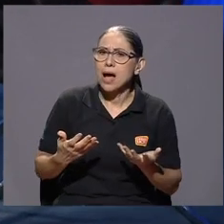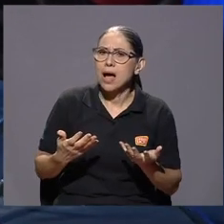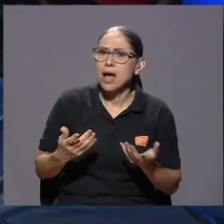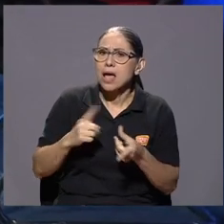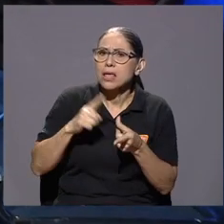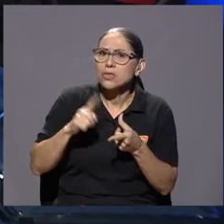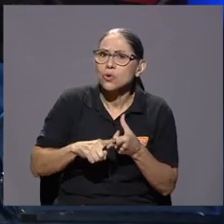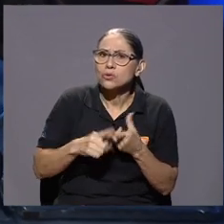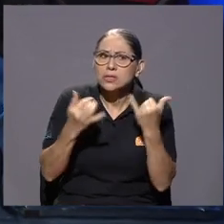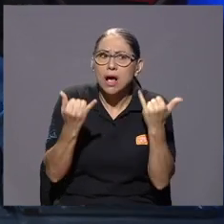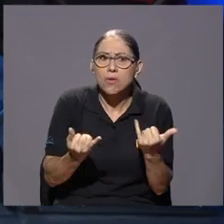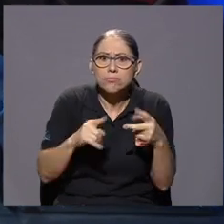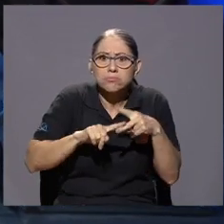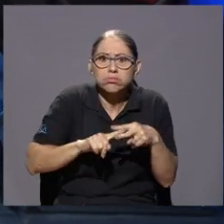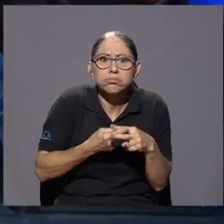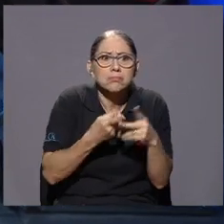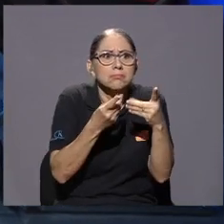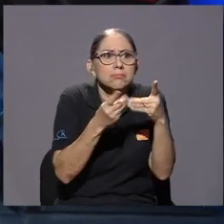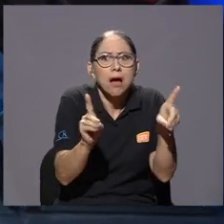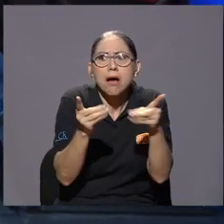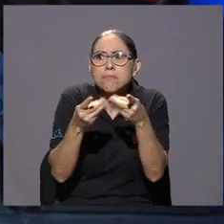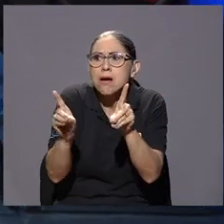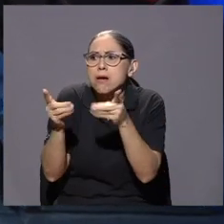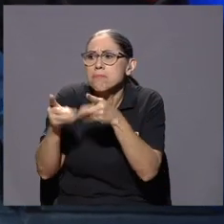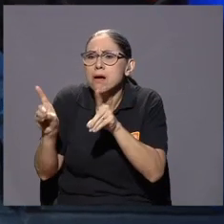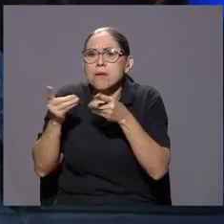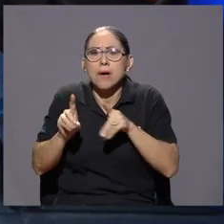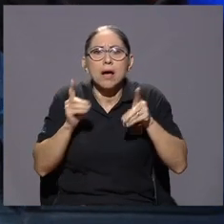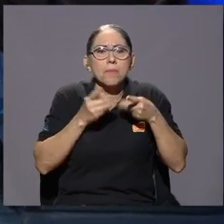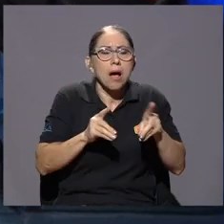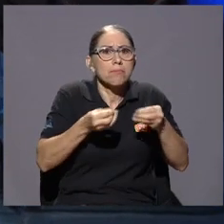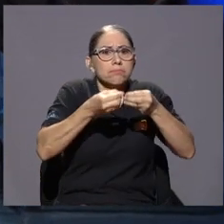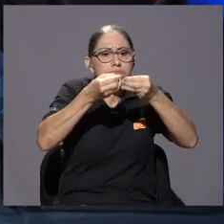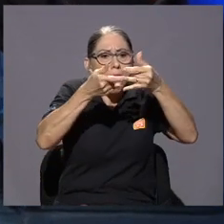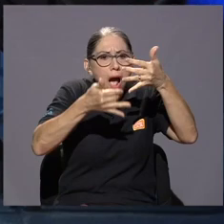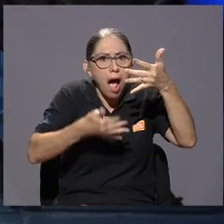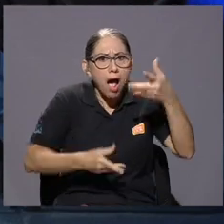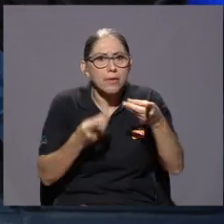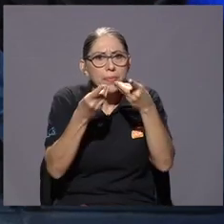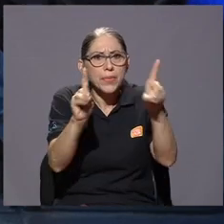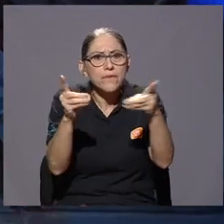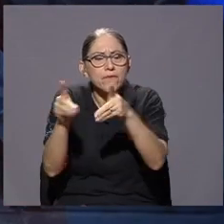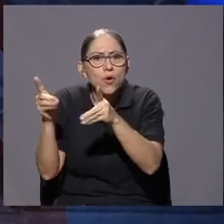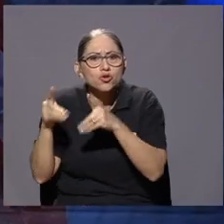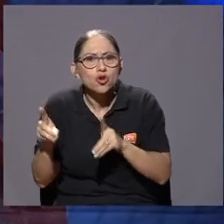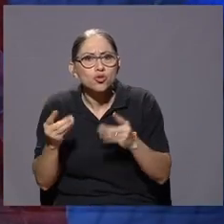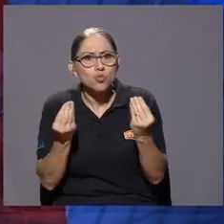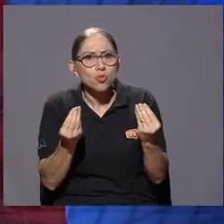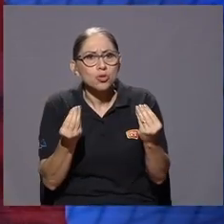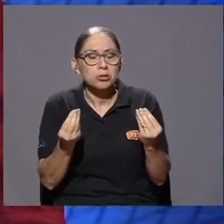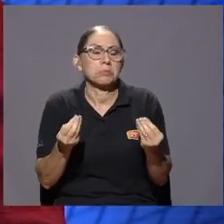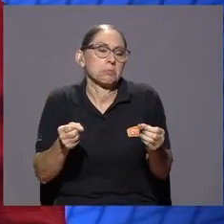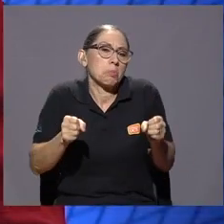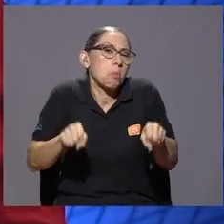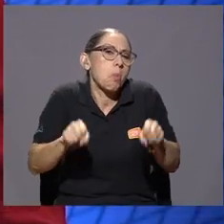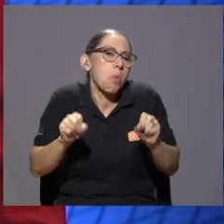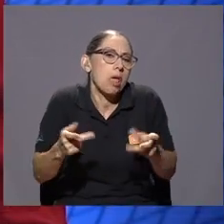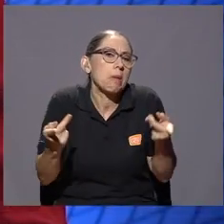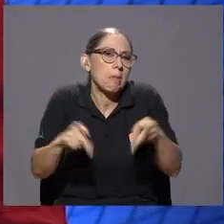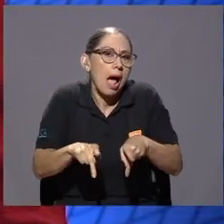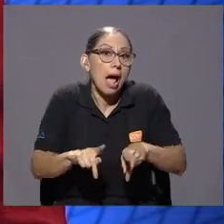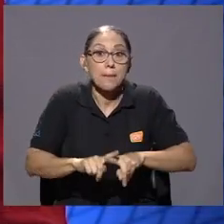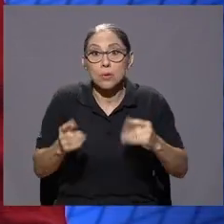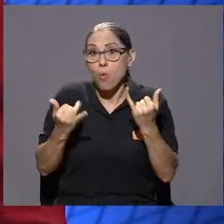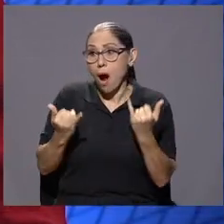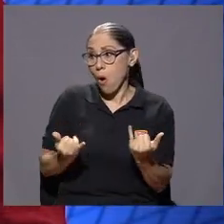se nos va a inundar esto de divorcios, van a haber una cantidad mayor de divorcios. Es posible, pero